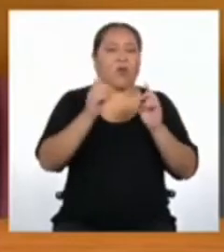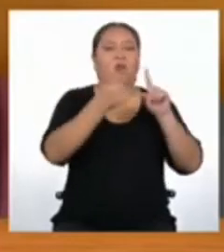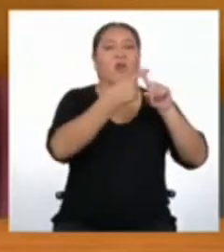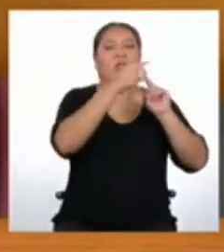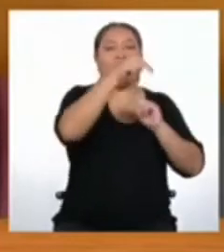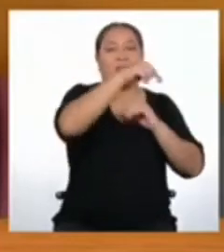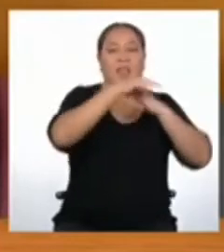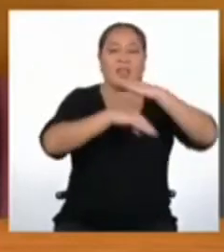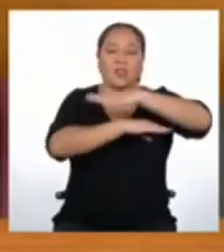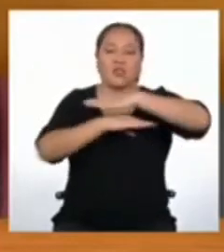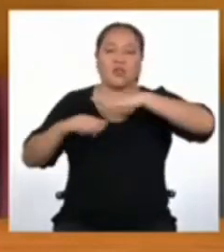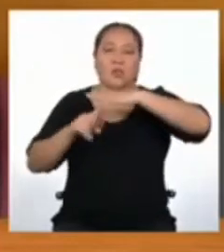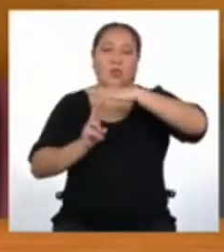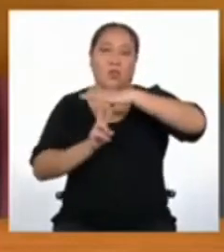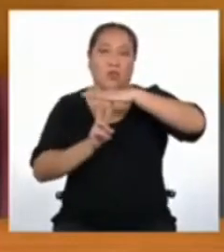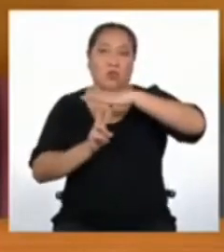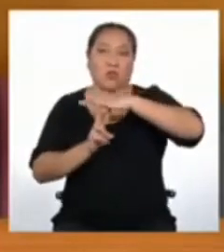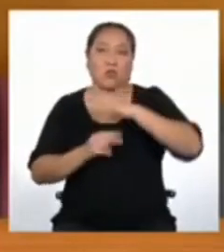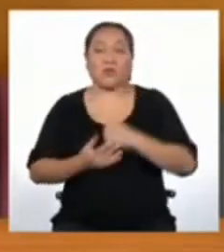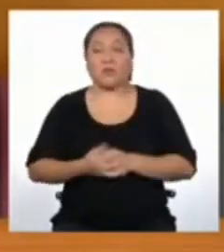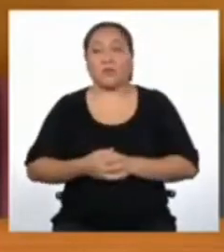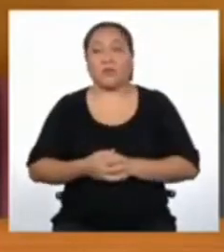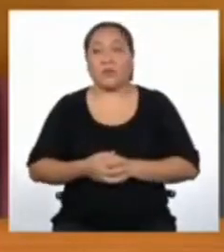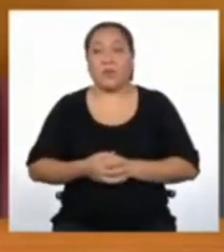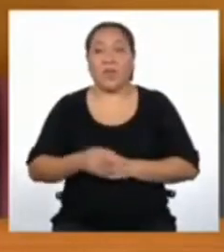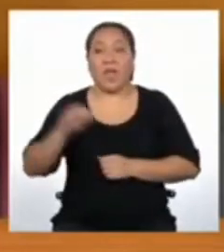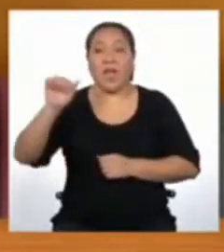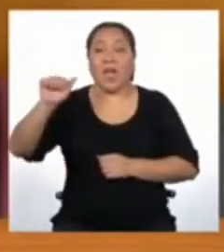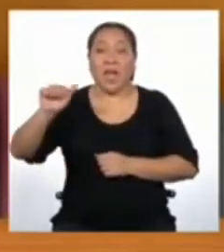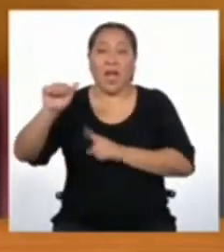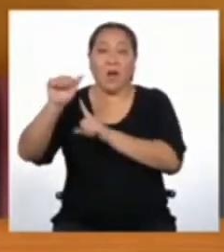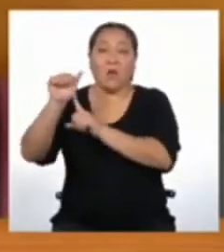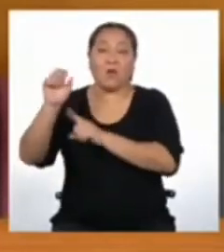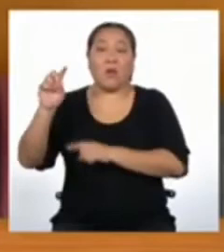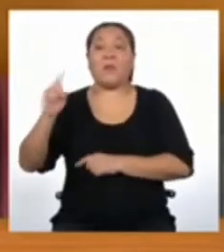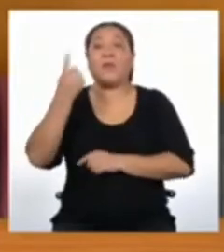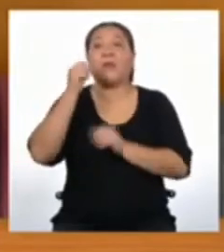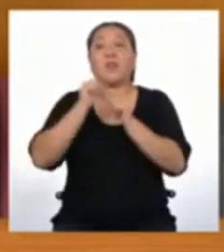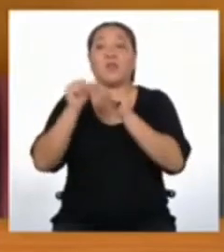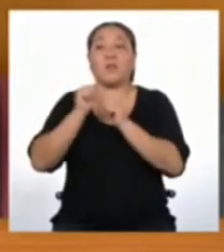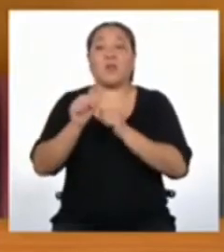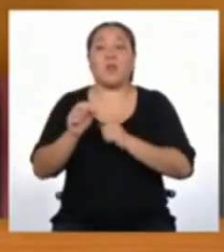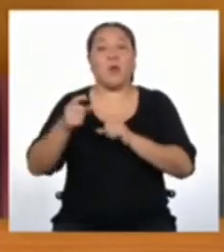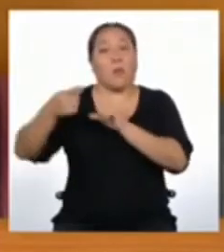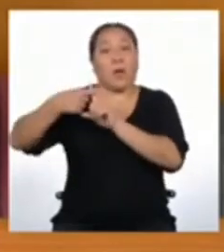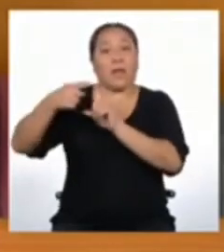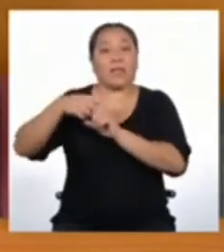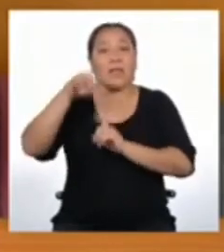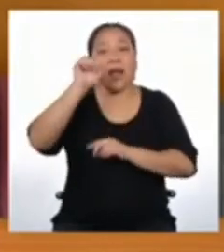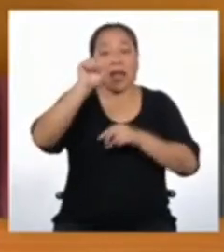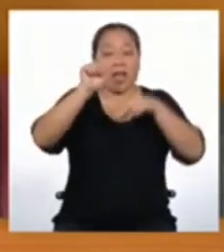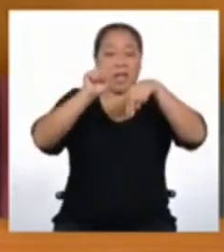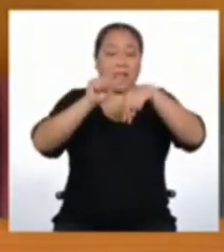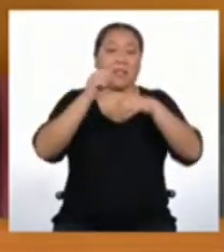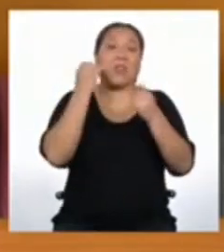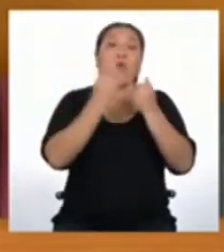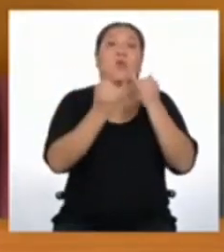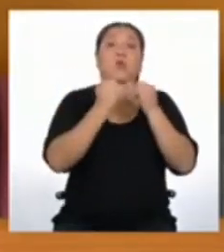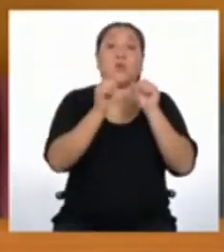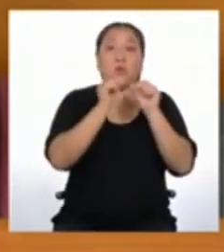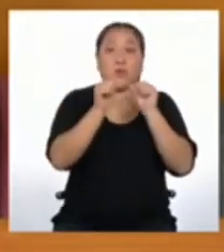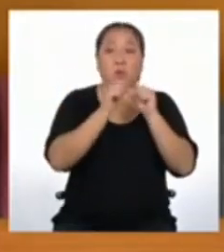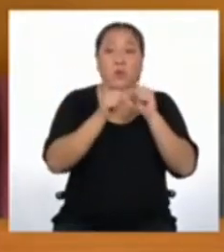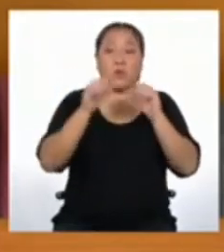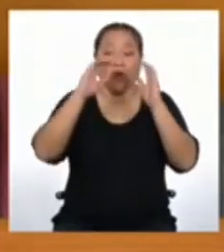2. Sumas el a sub 1, que es el primer término, con el a sub n, que es el último término.